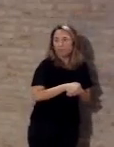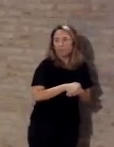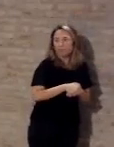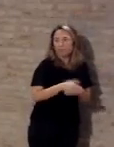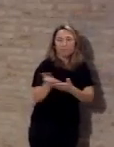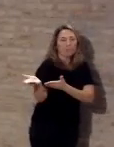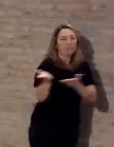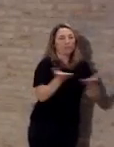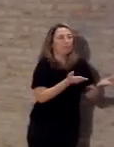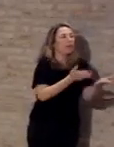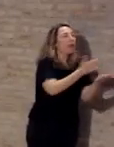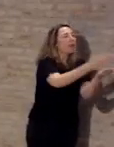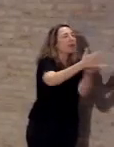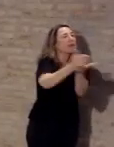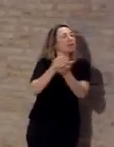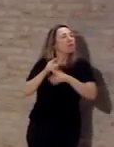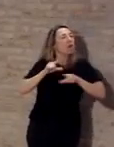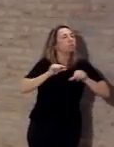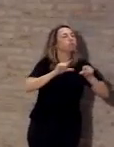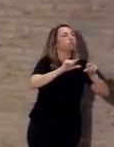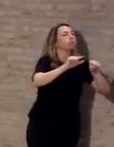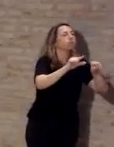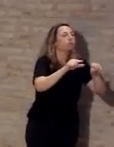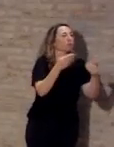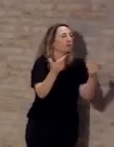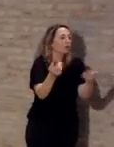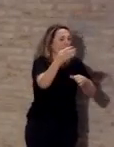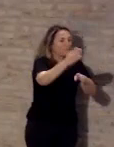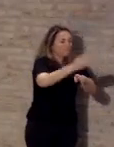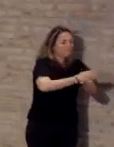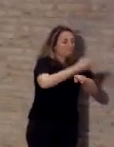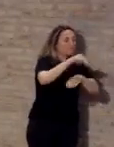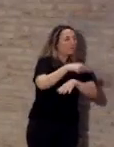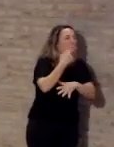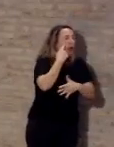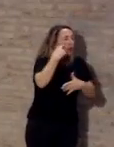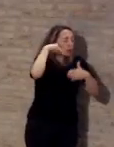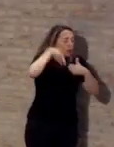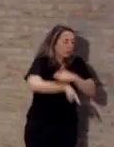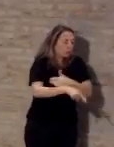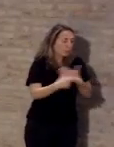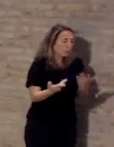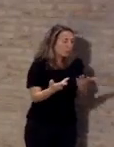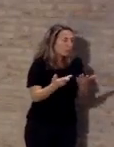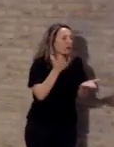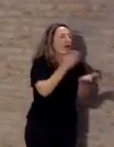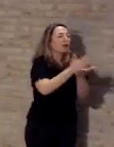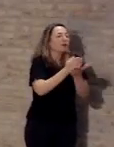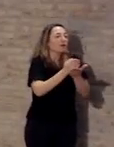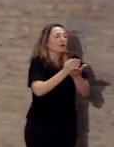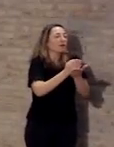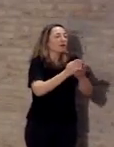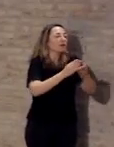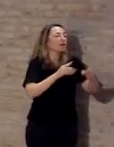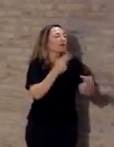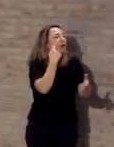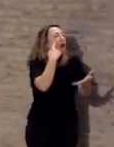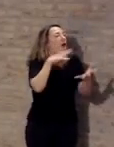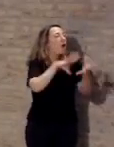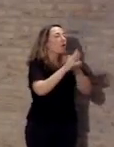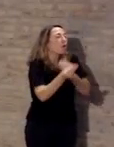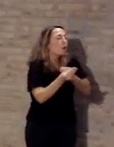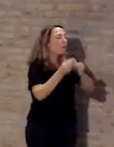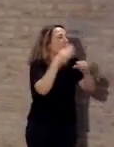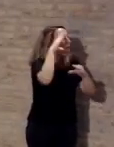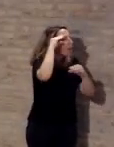como decíamos para reclamar un derecho hay que conocerlo y para conocer ese derecho tiene que ser accesible